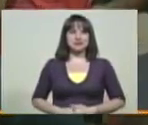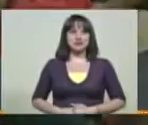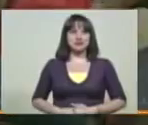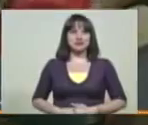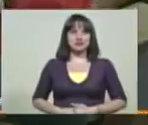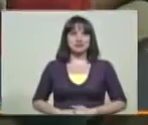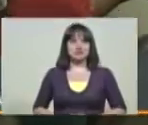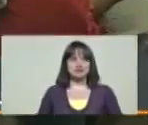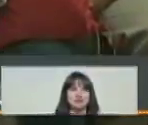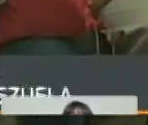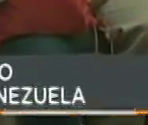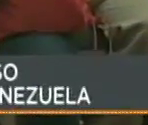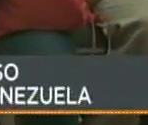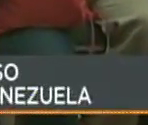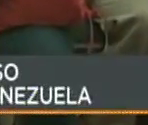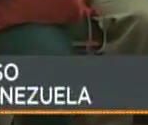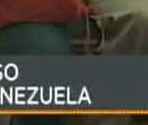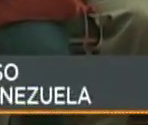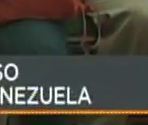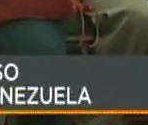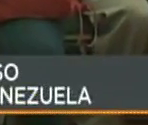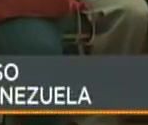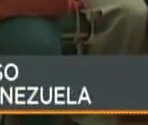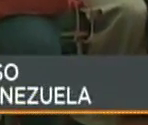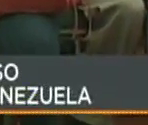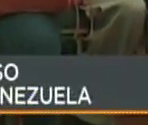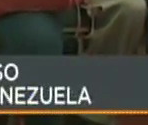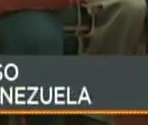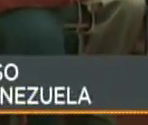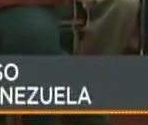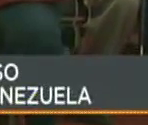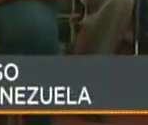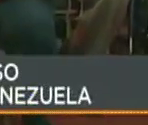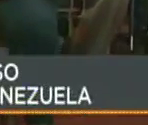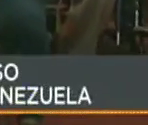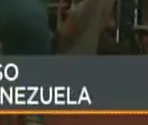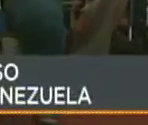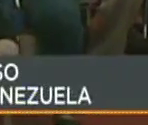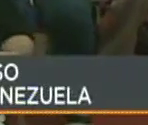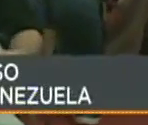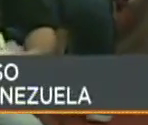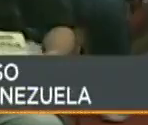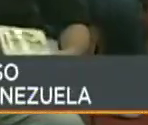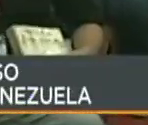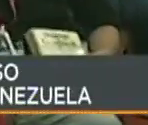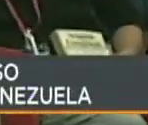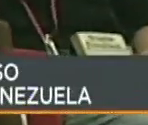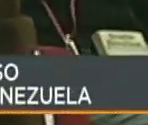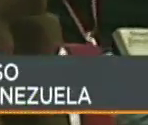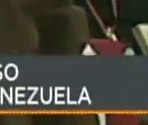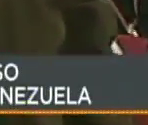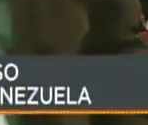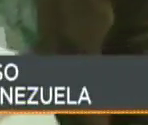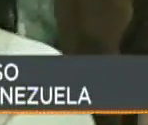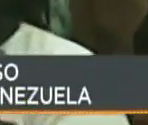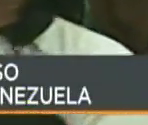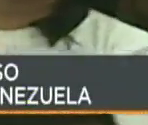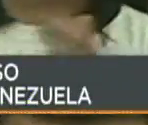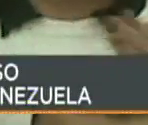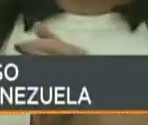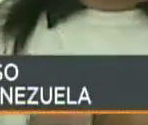y si vinieron los delegados sindicales los delegados los trabajadores y por qué no vinieron el sábado